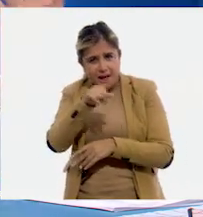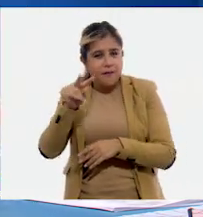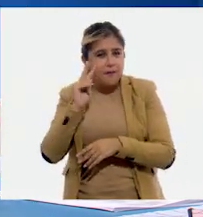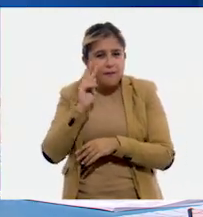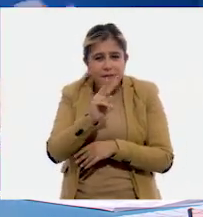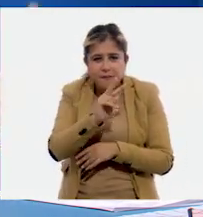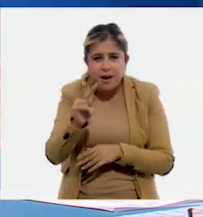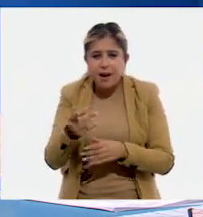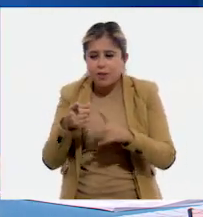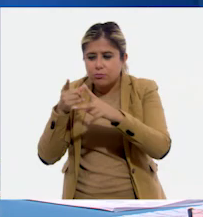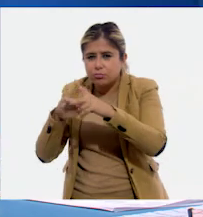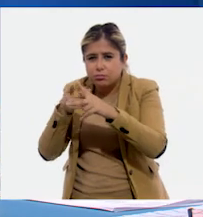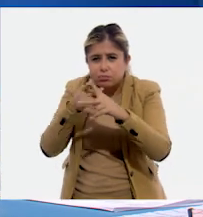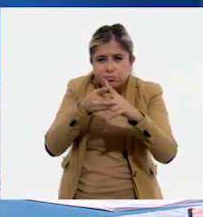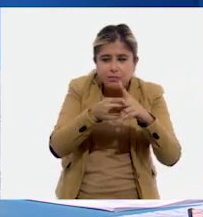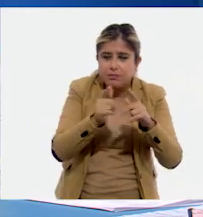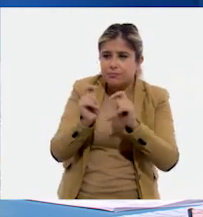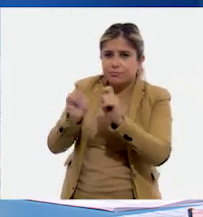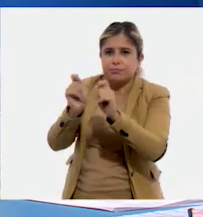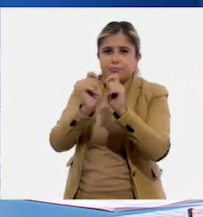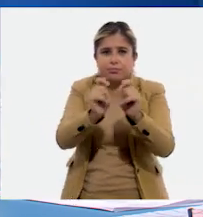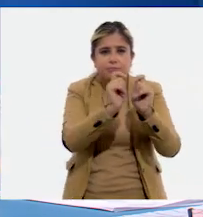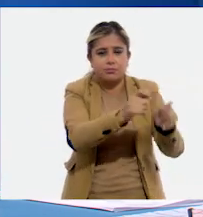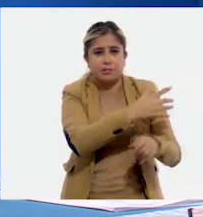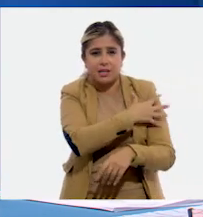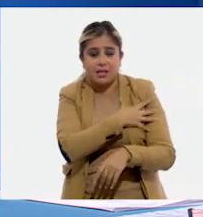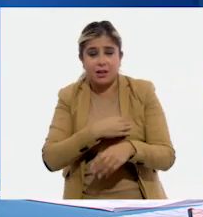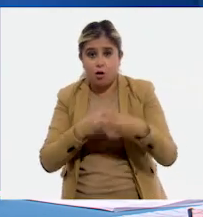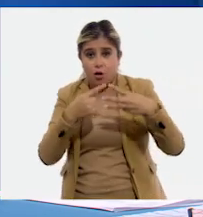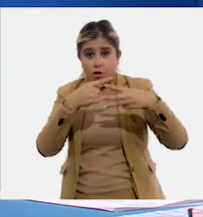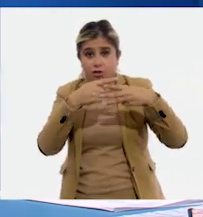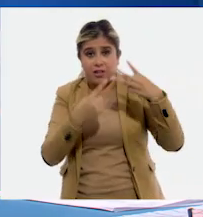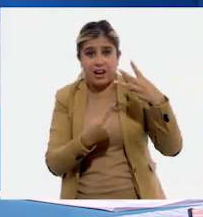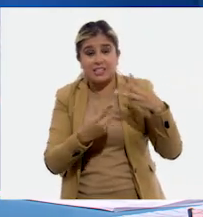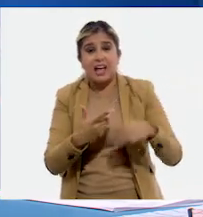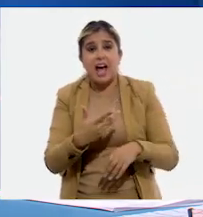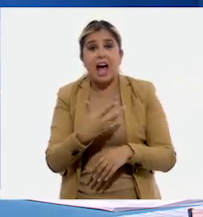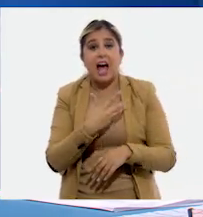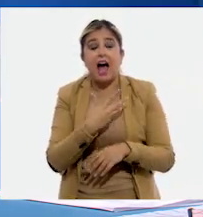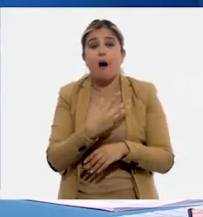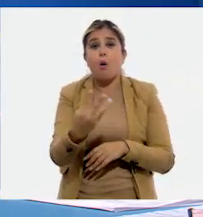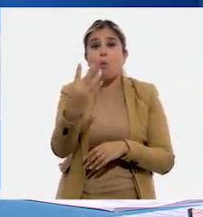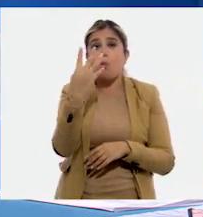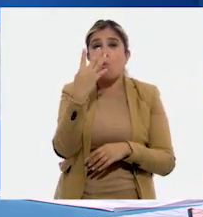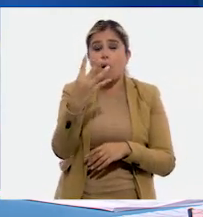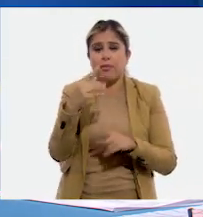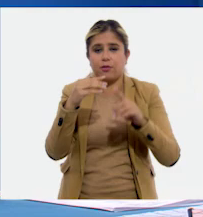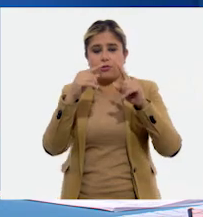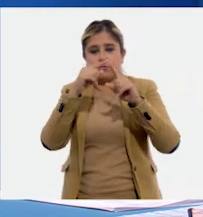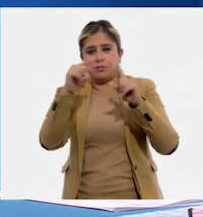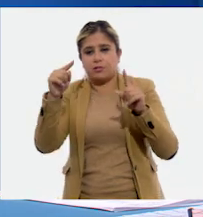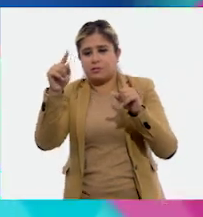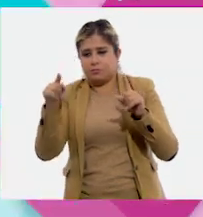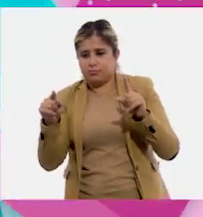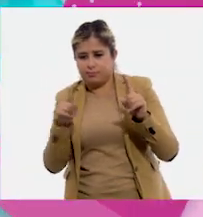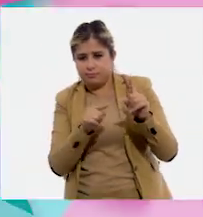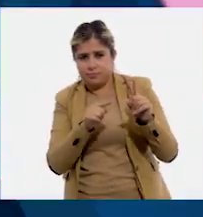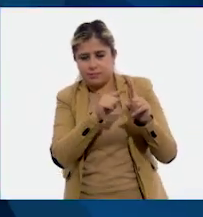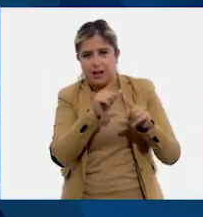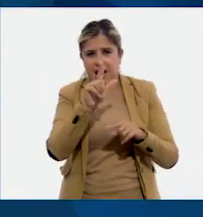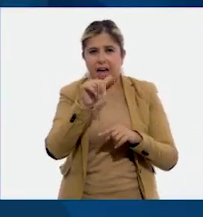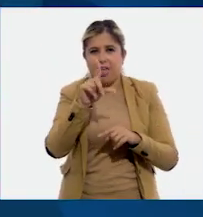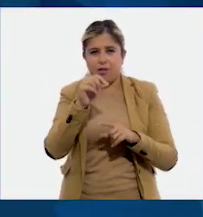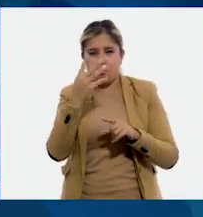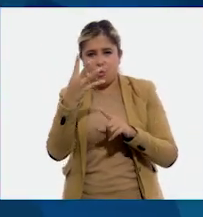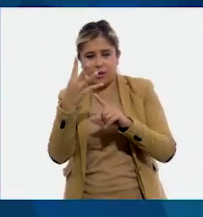cuál le corresponde a cada hijo? Los 3 tienen 4 lados. También tienen